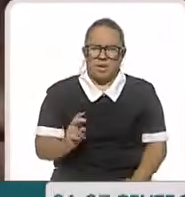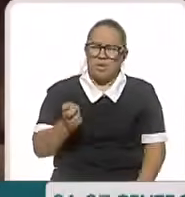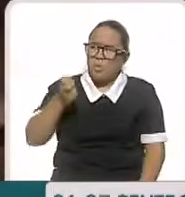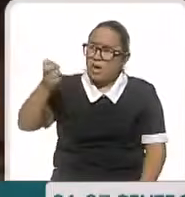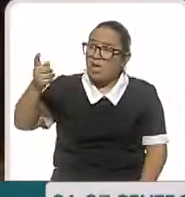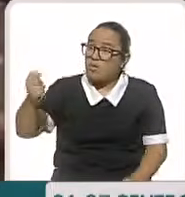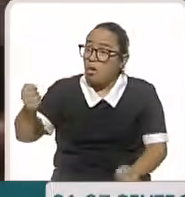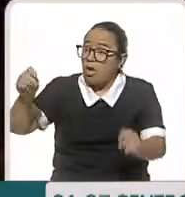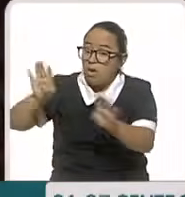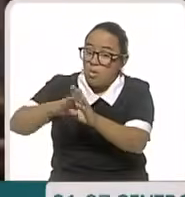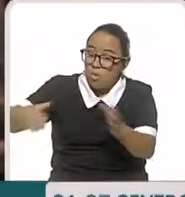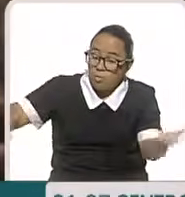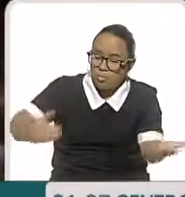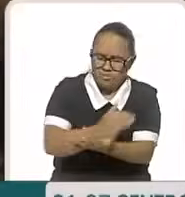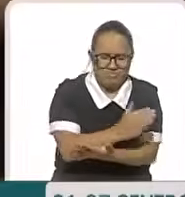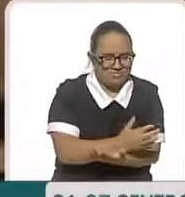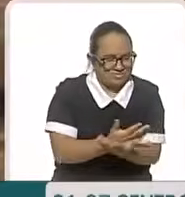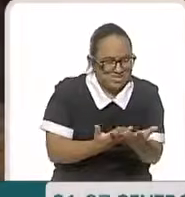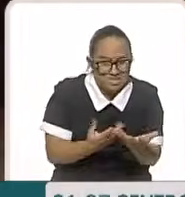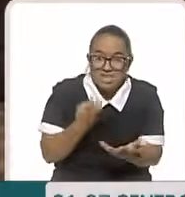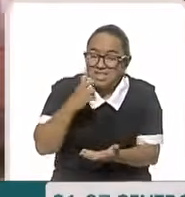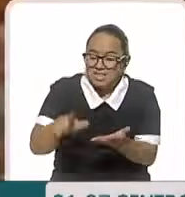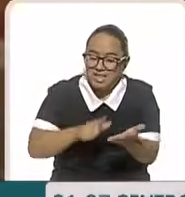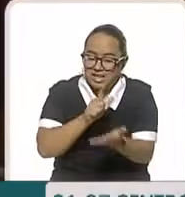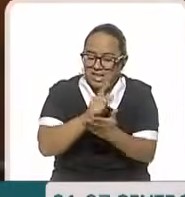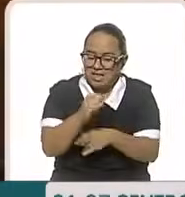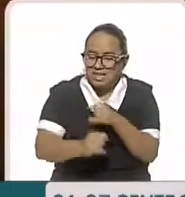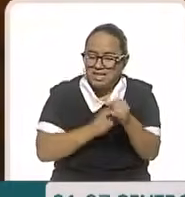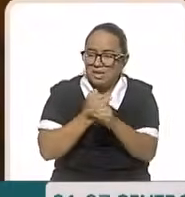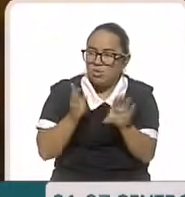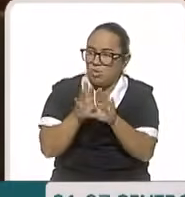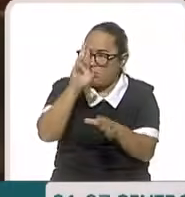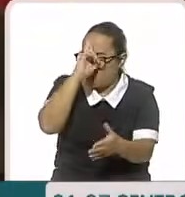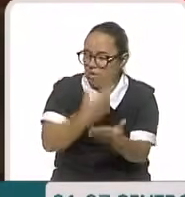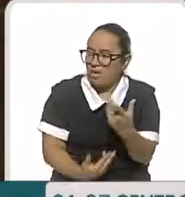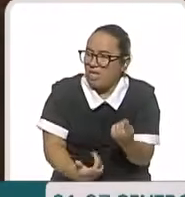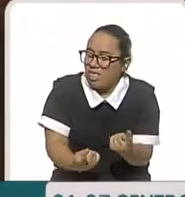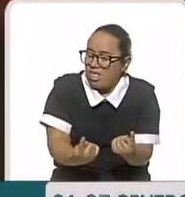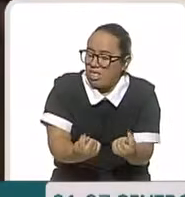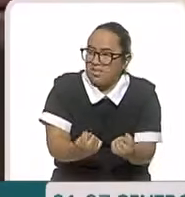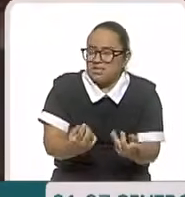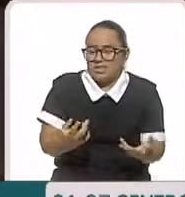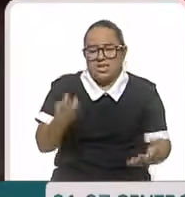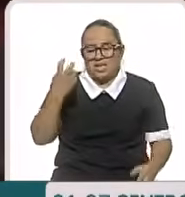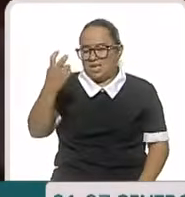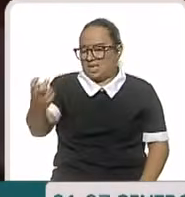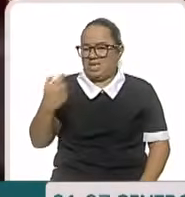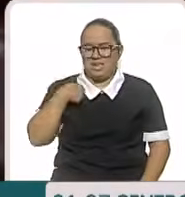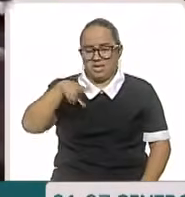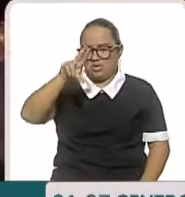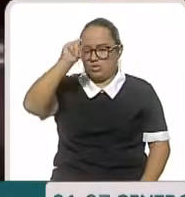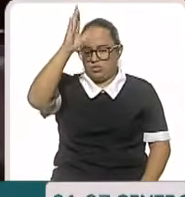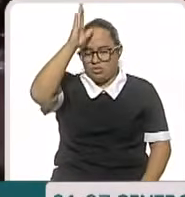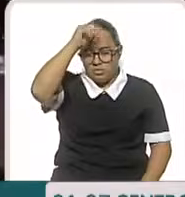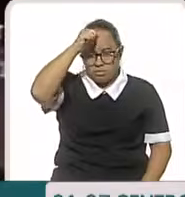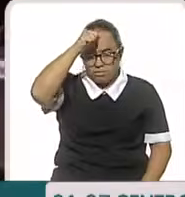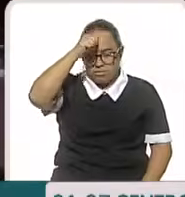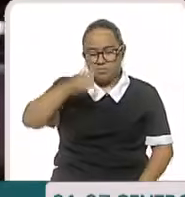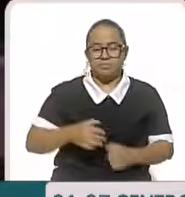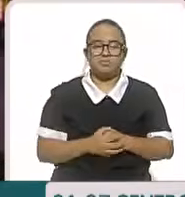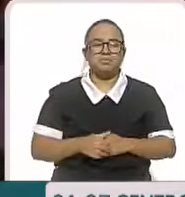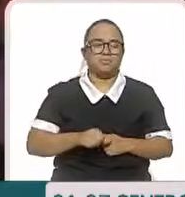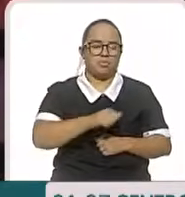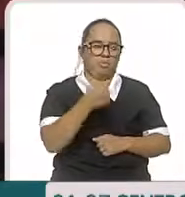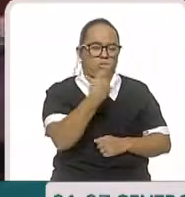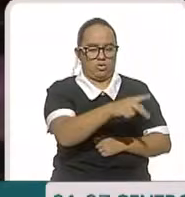la operación, violando la ley internacional. Incluso hoy mismo tuve una conferencia con el senador Tim Kaine, que es de Virginia,